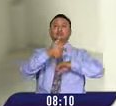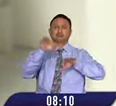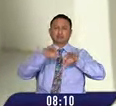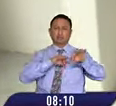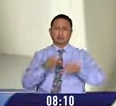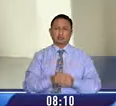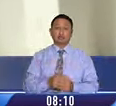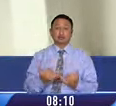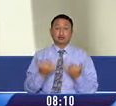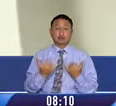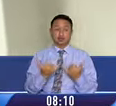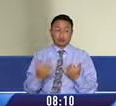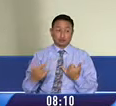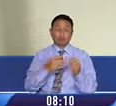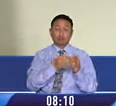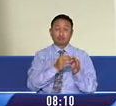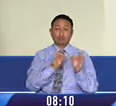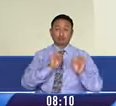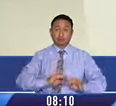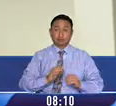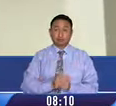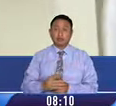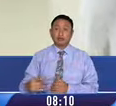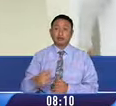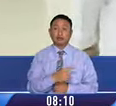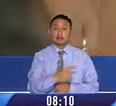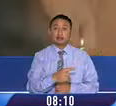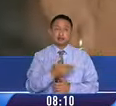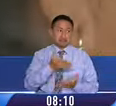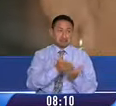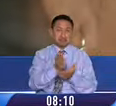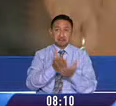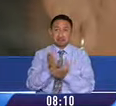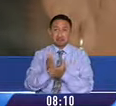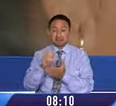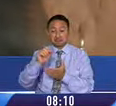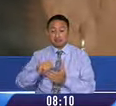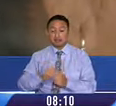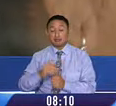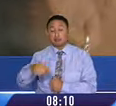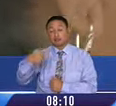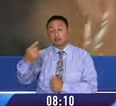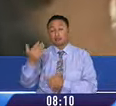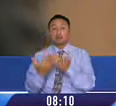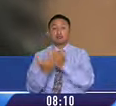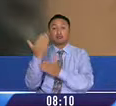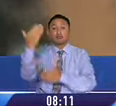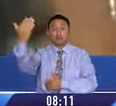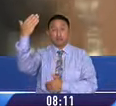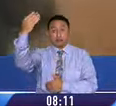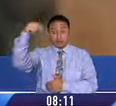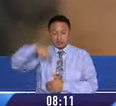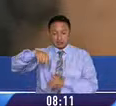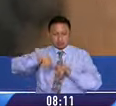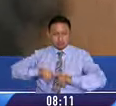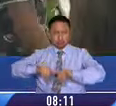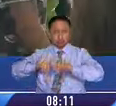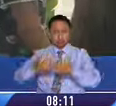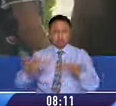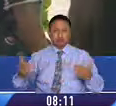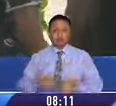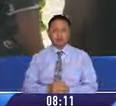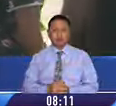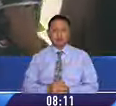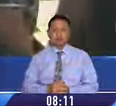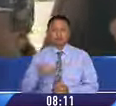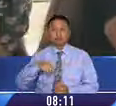indicaron que con la intervención quedan efectuados los efectos de factibilidad para que la administración entrante pueda ejecutar la continuidad de las obras y